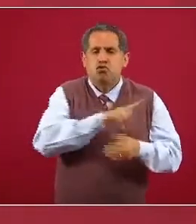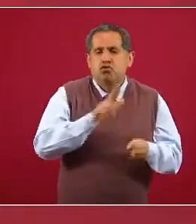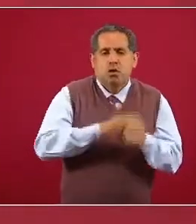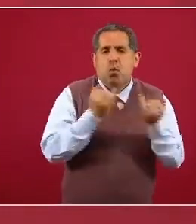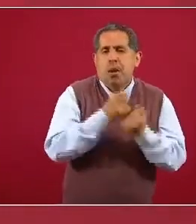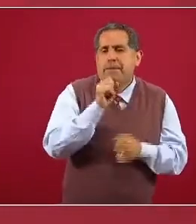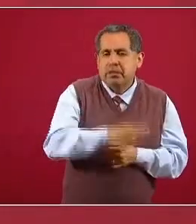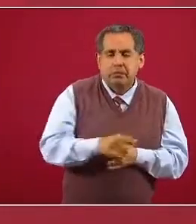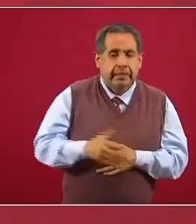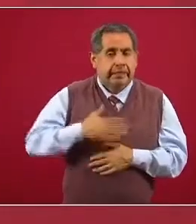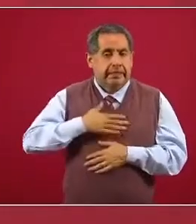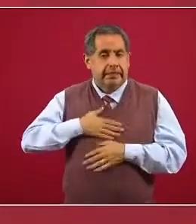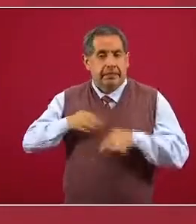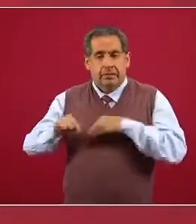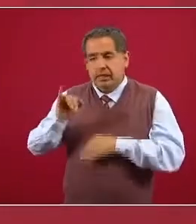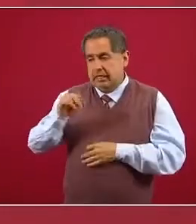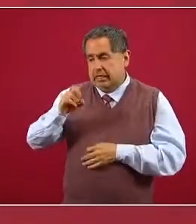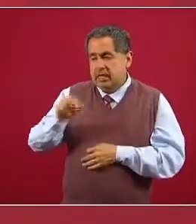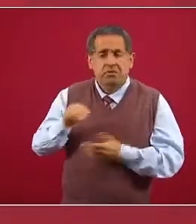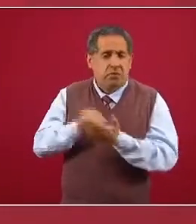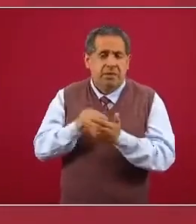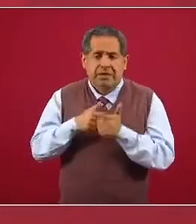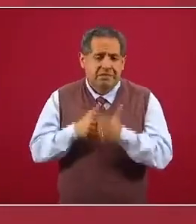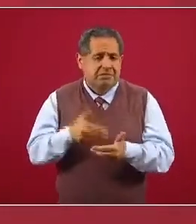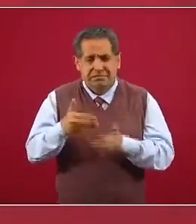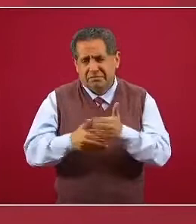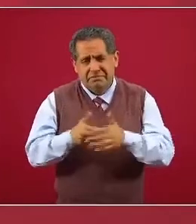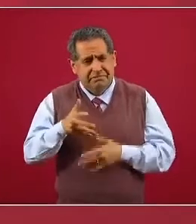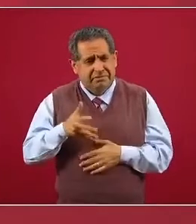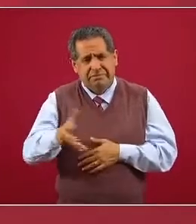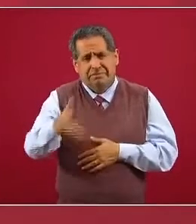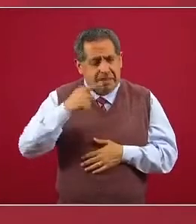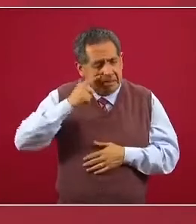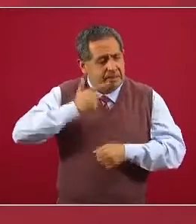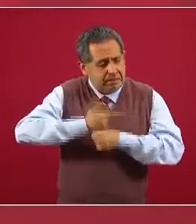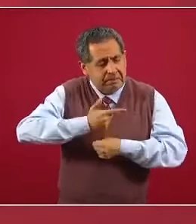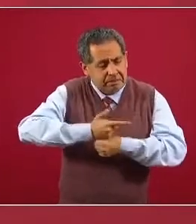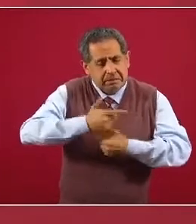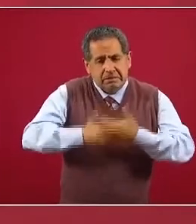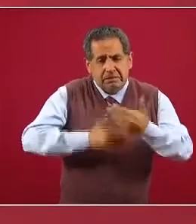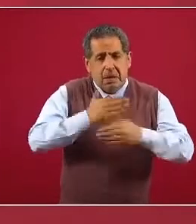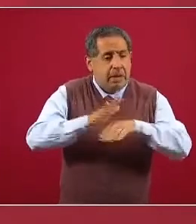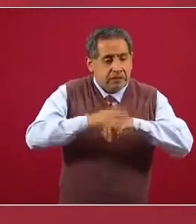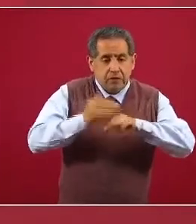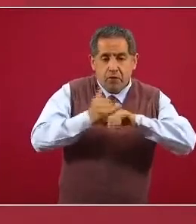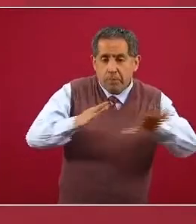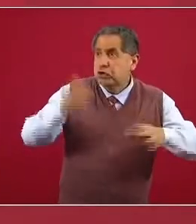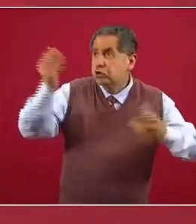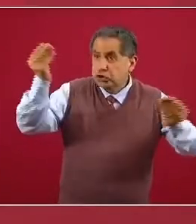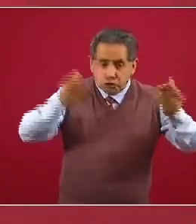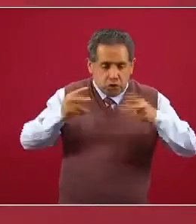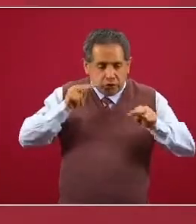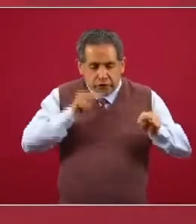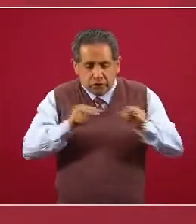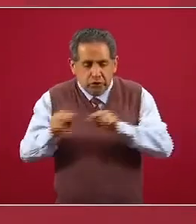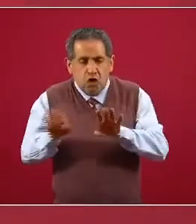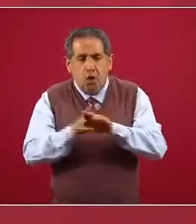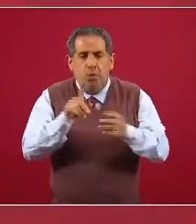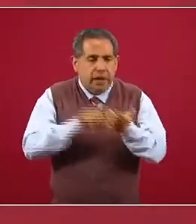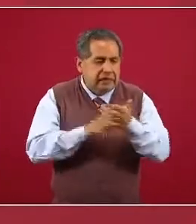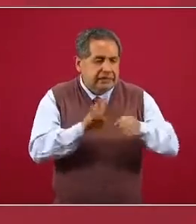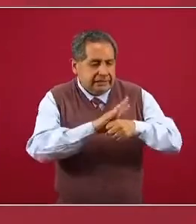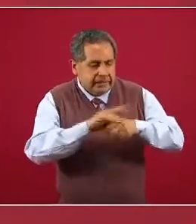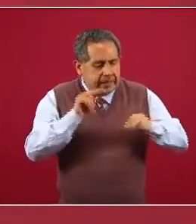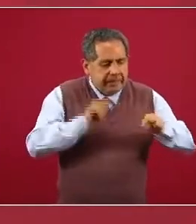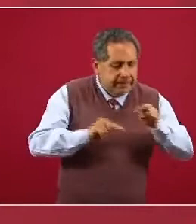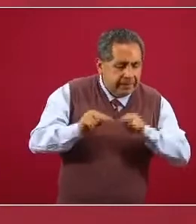también que se hace en el indre y que se va a continuar realizando en la medida que se vaya conociendo y teniendo más información de cómo se comporta